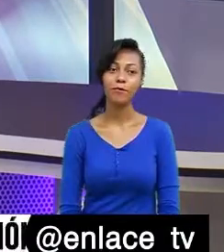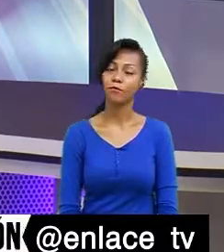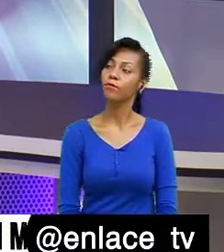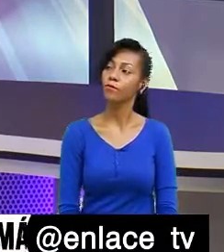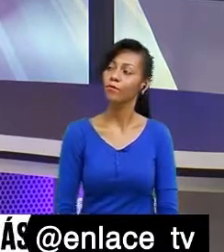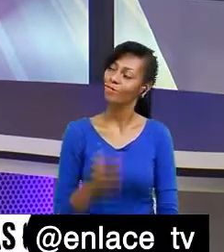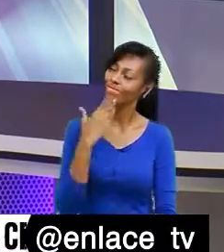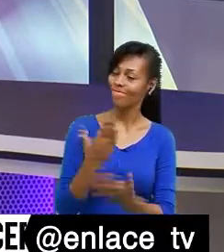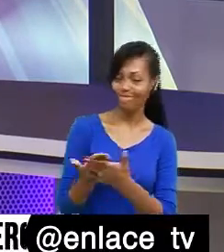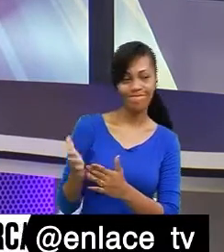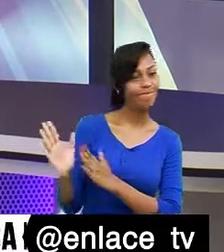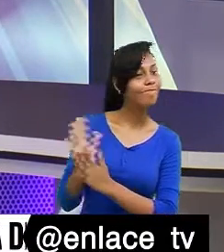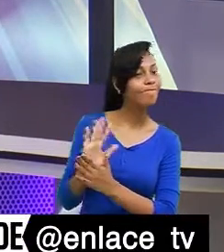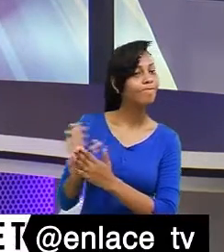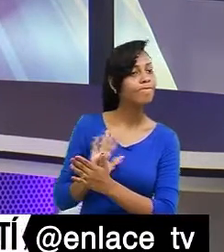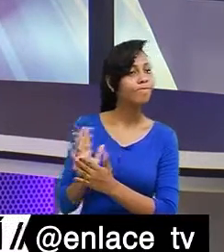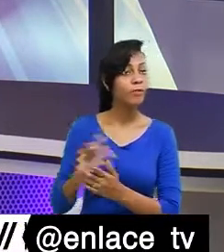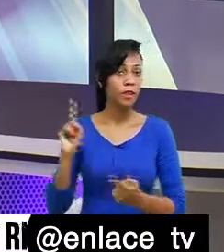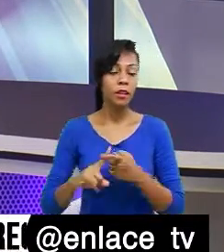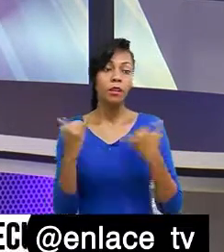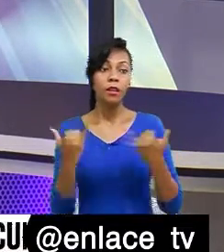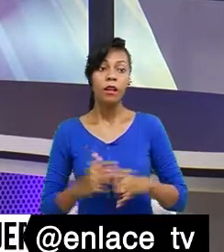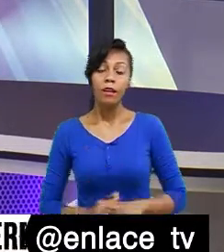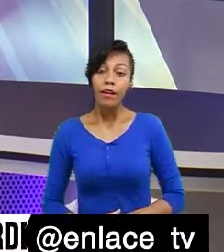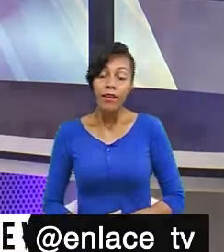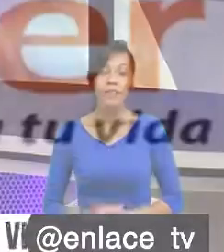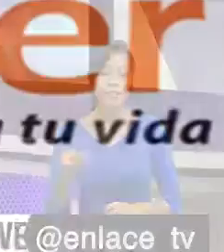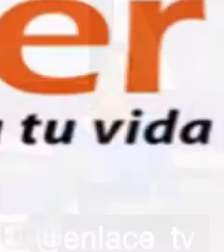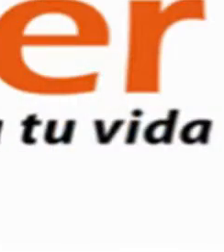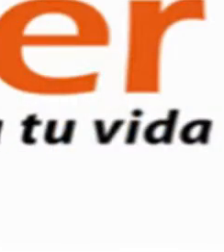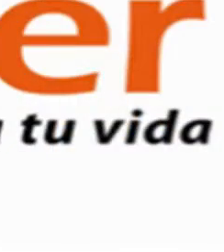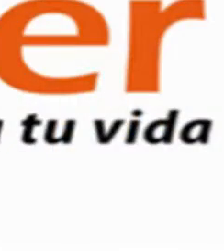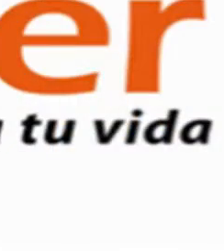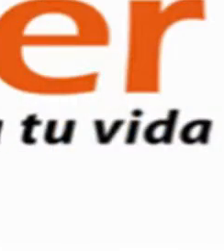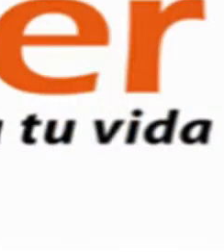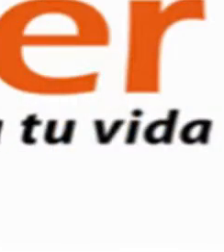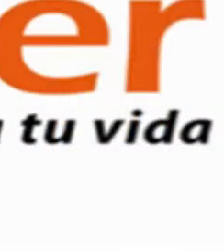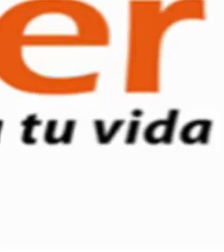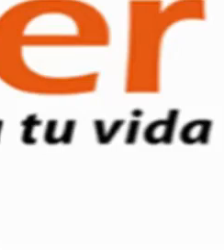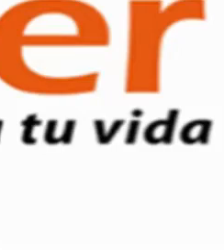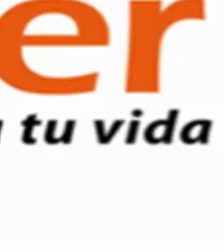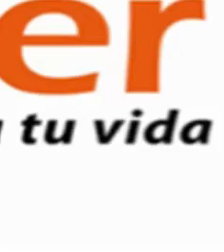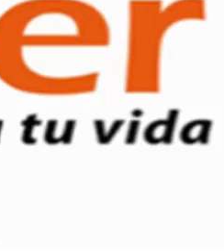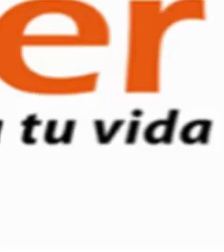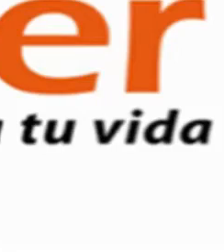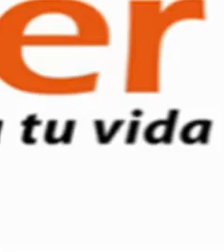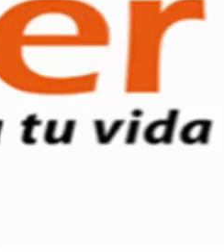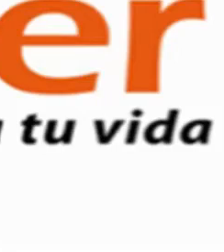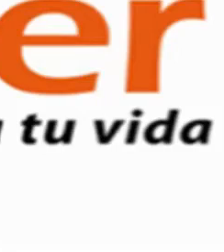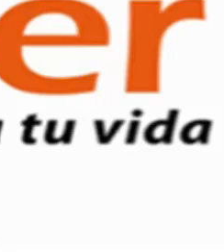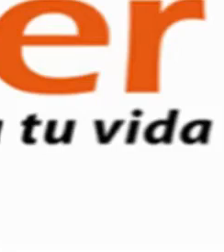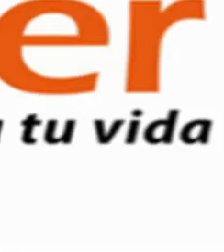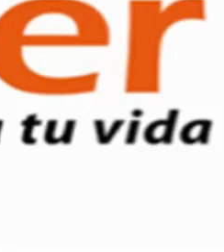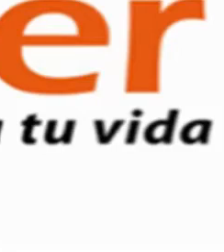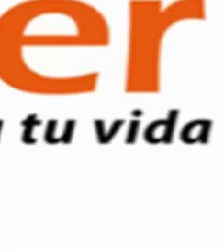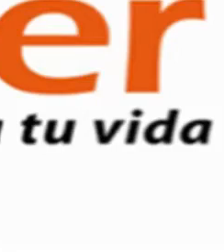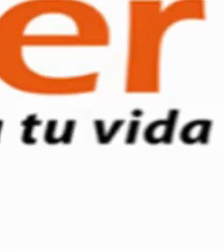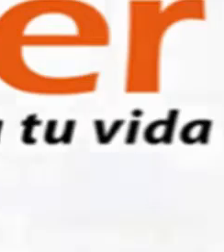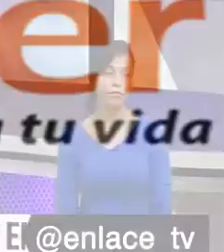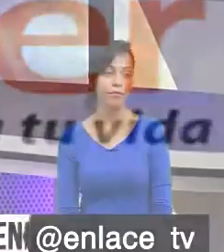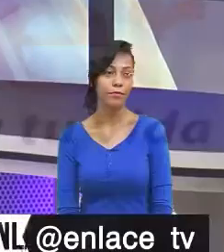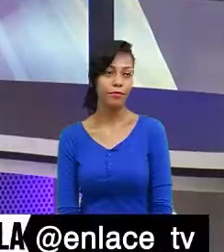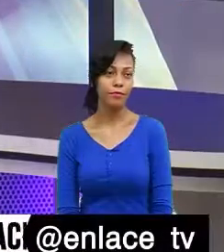Gracias, Juan. Y esta ha sido la información más importante de nuestra ciudad y región. Antes de despedirnos, les recuerdo, materiales eléctricos, Electrofer, ilumina tu vida.